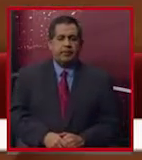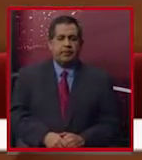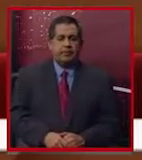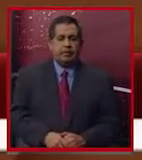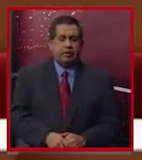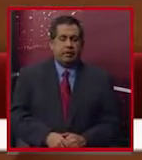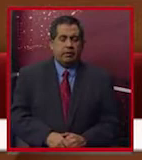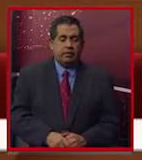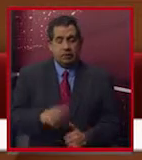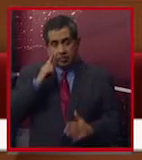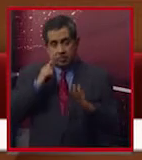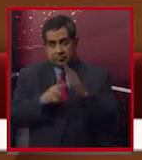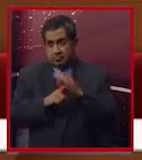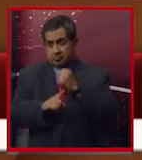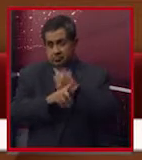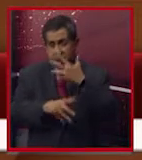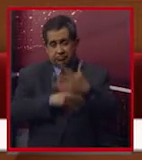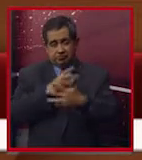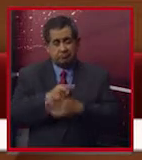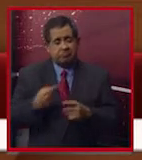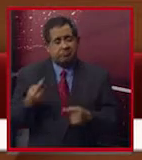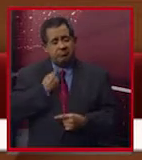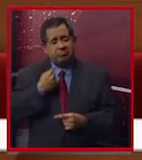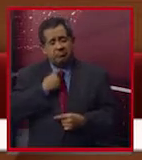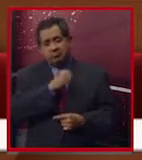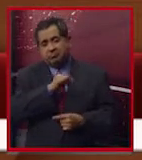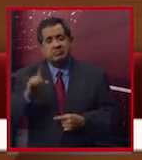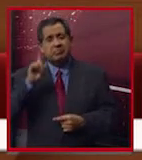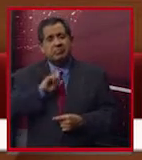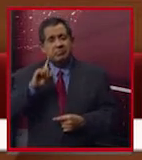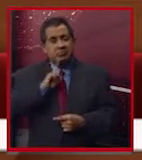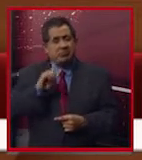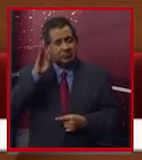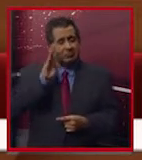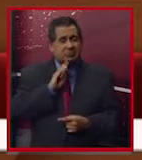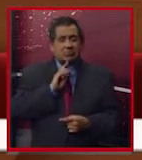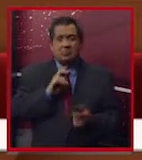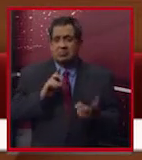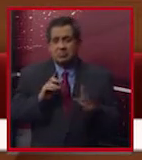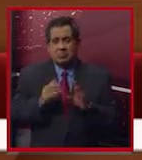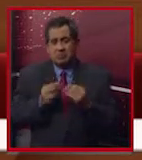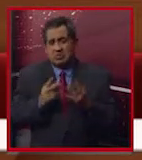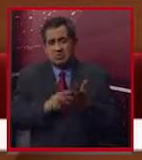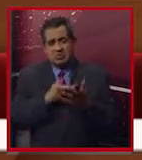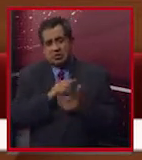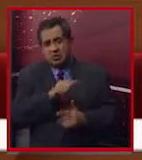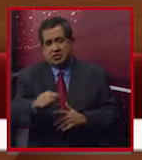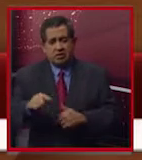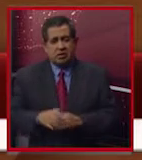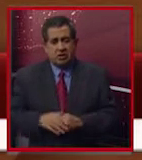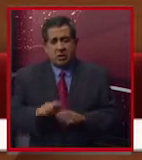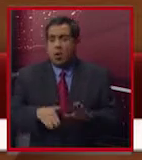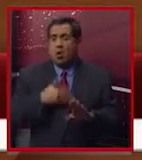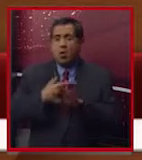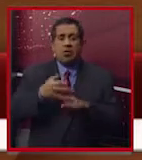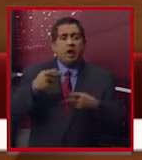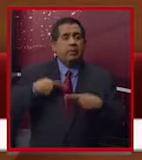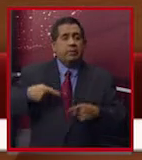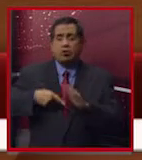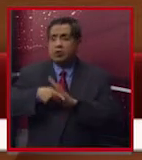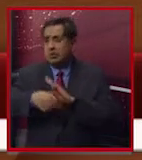Siendo expresión de ello la violencia feminicida registrada en varias entidades, los ataques y agresiones a